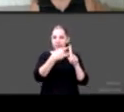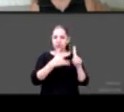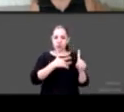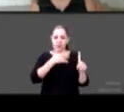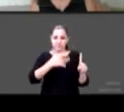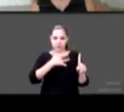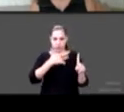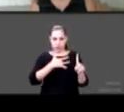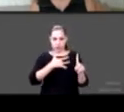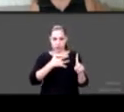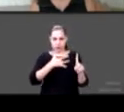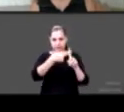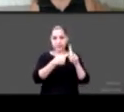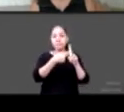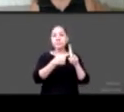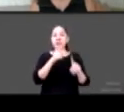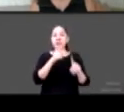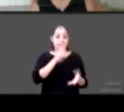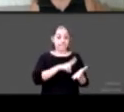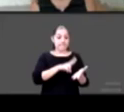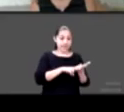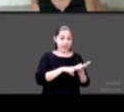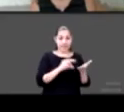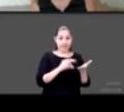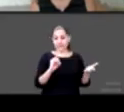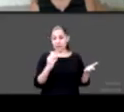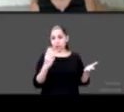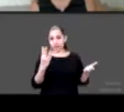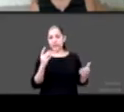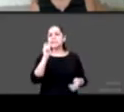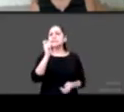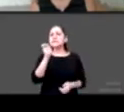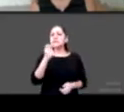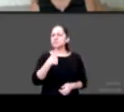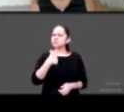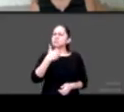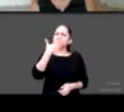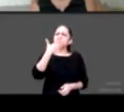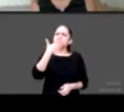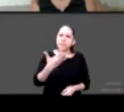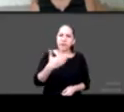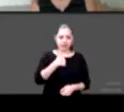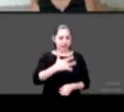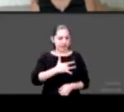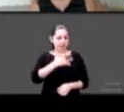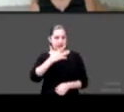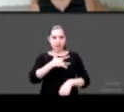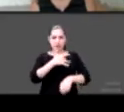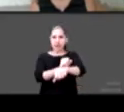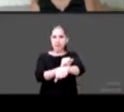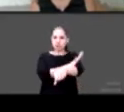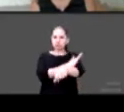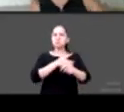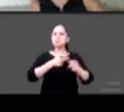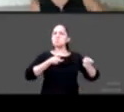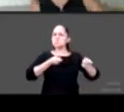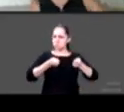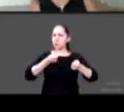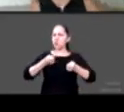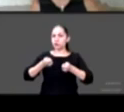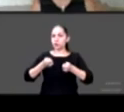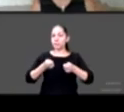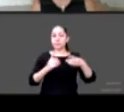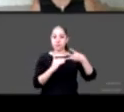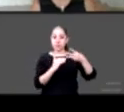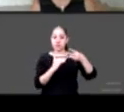en verde de 0 a 3, pues estamos bien, estamos en control de nuestras emociones. Si estamos en el amarillo, pues